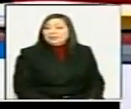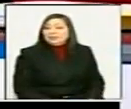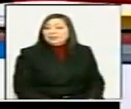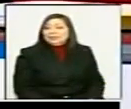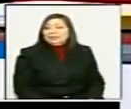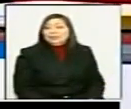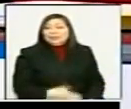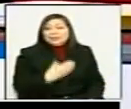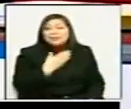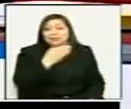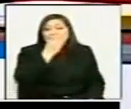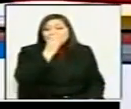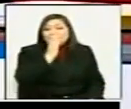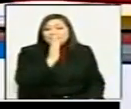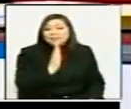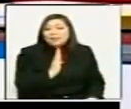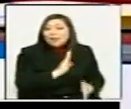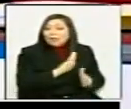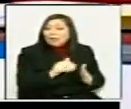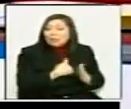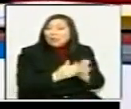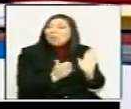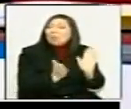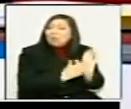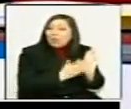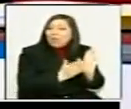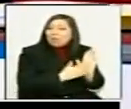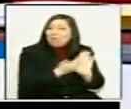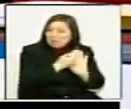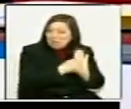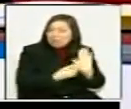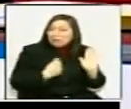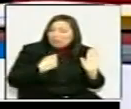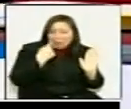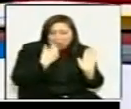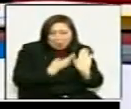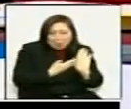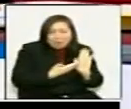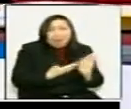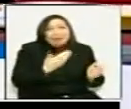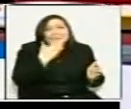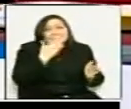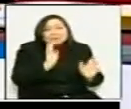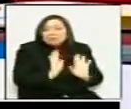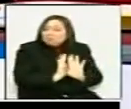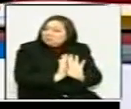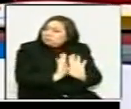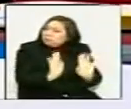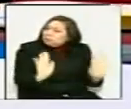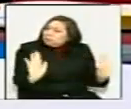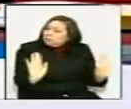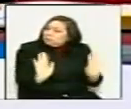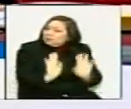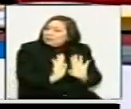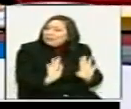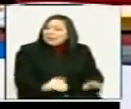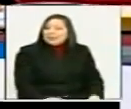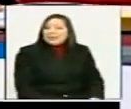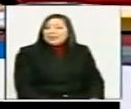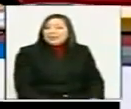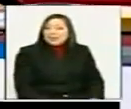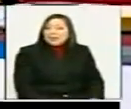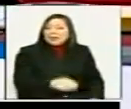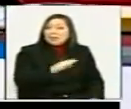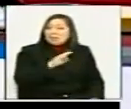gracias a Dios que puedo probar con hechos concretos que nada tiene que ver un